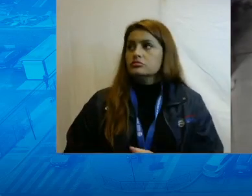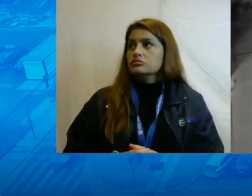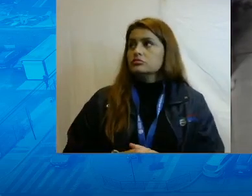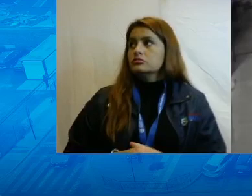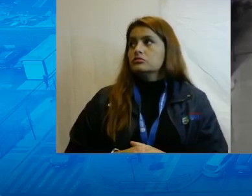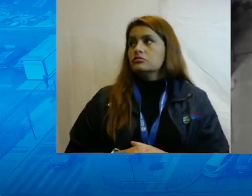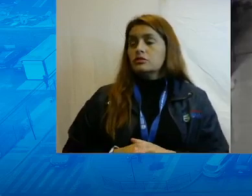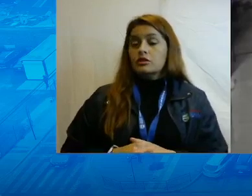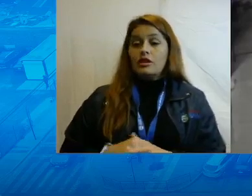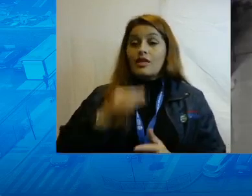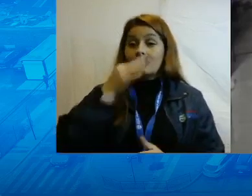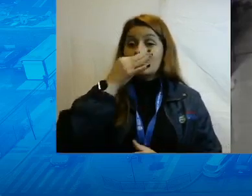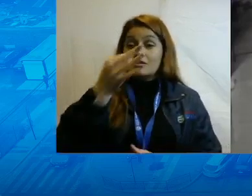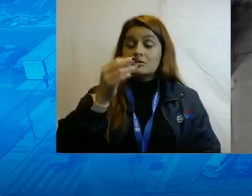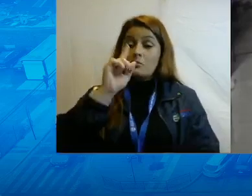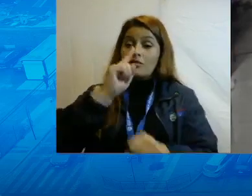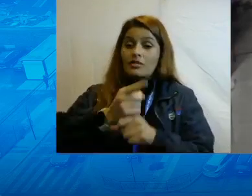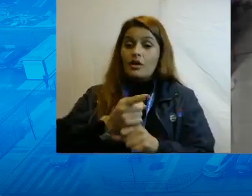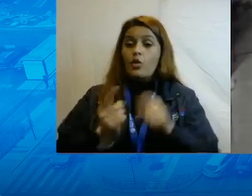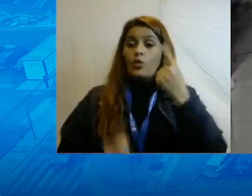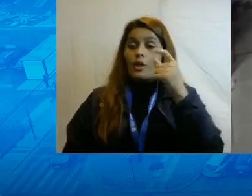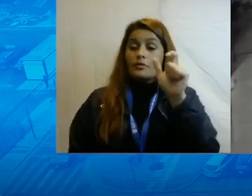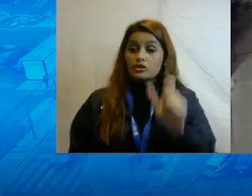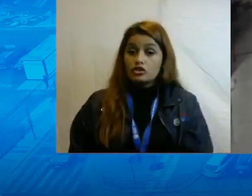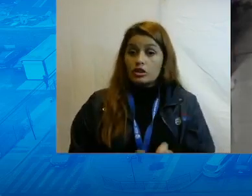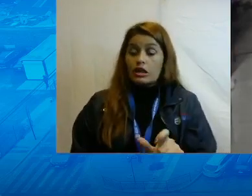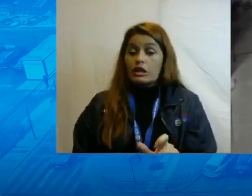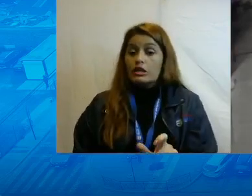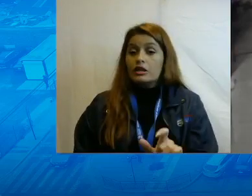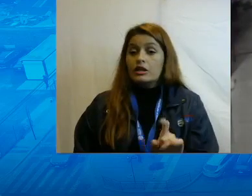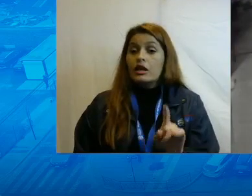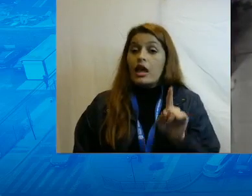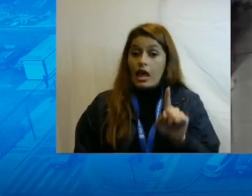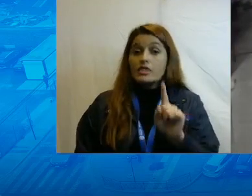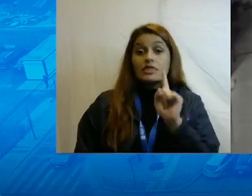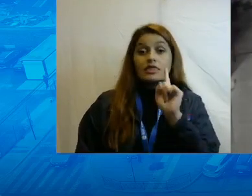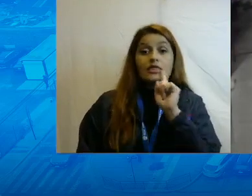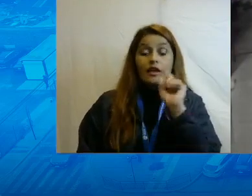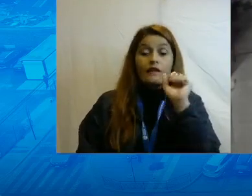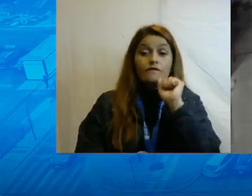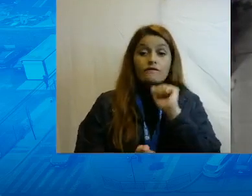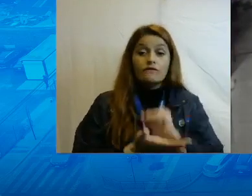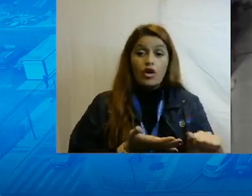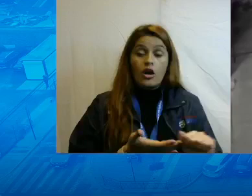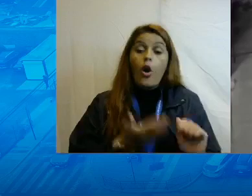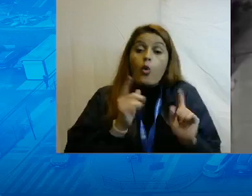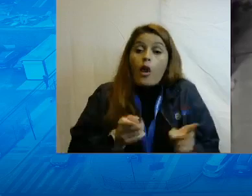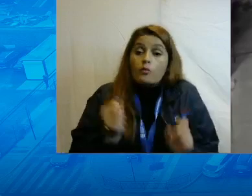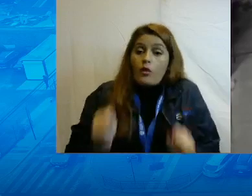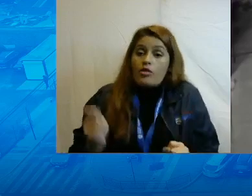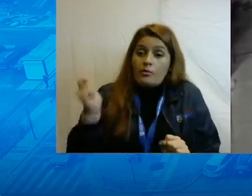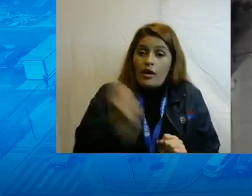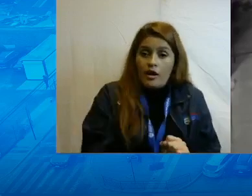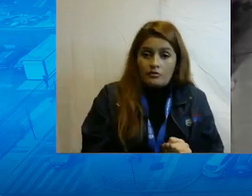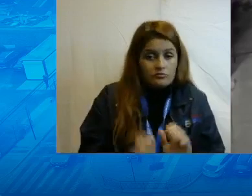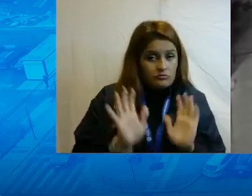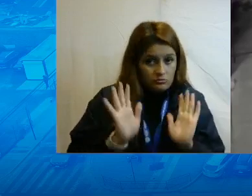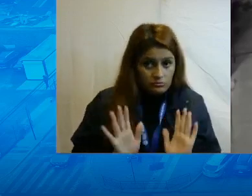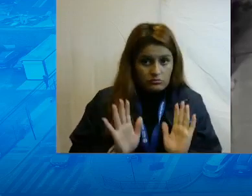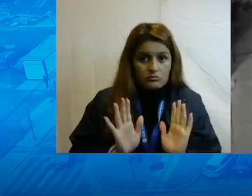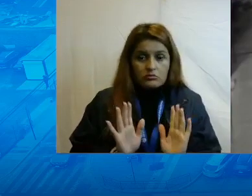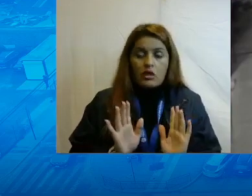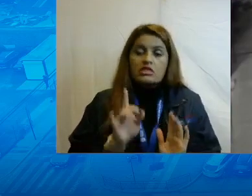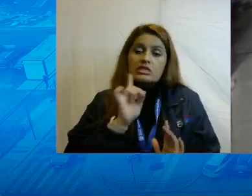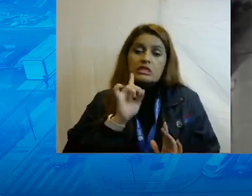estudiábamos, que se llamaba obligaciones naturales, o sea, la persona, sin perjuicio de que está prescrito, eventualmente podría pagar. Y es una especie